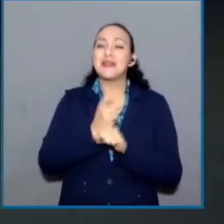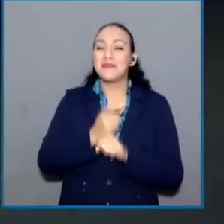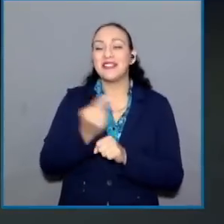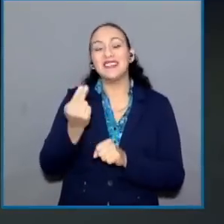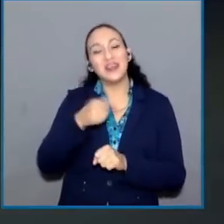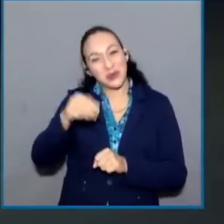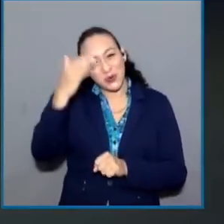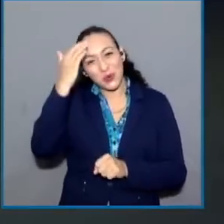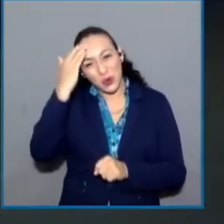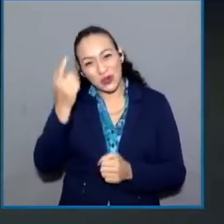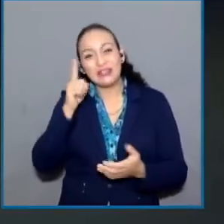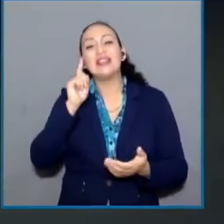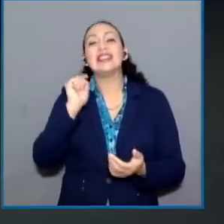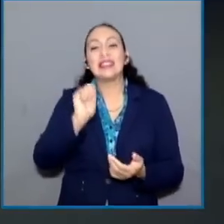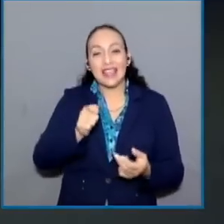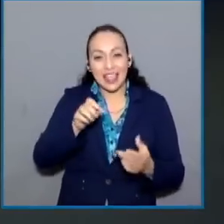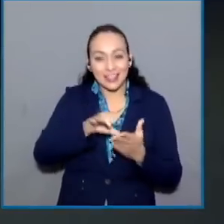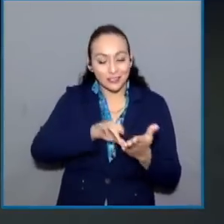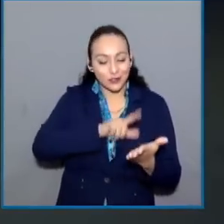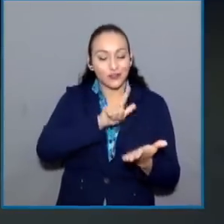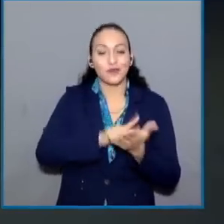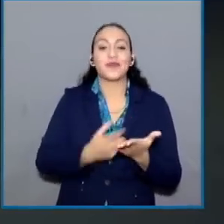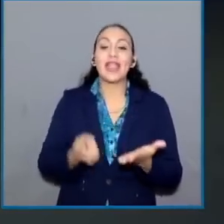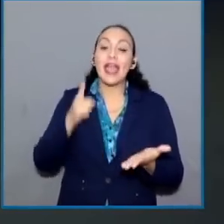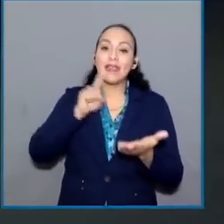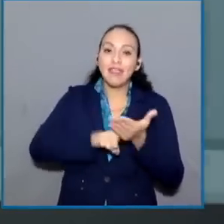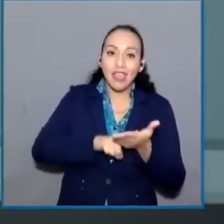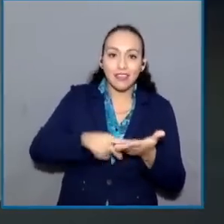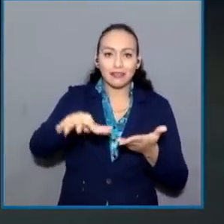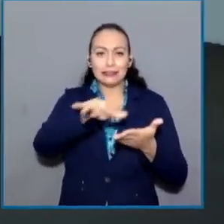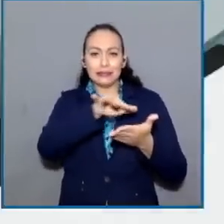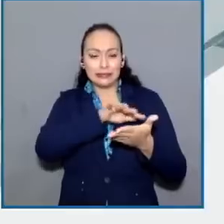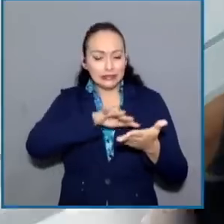apropiarnos de la Constitución, hacer viva la Constitución.